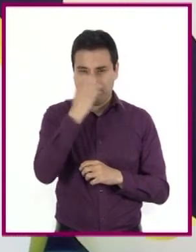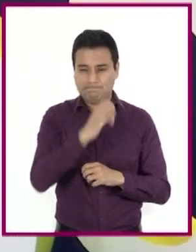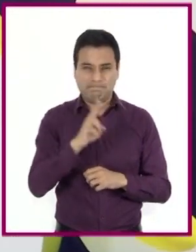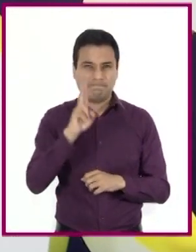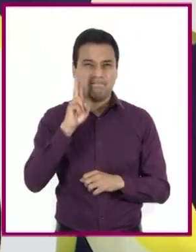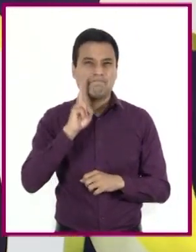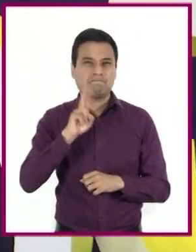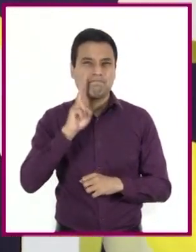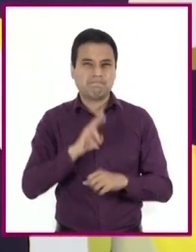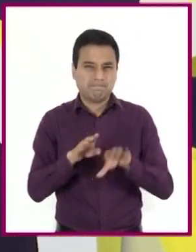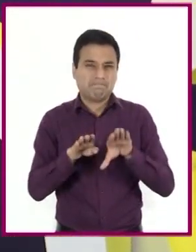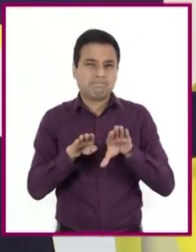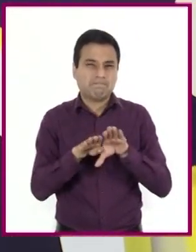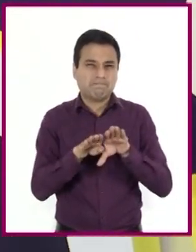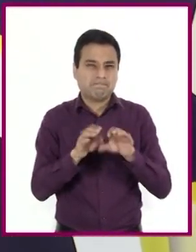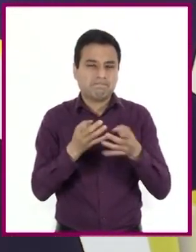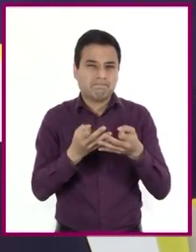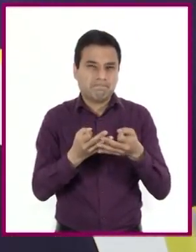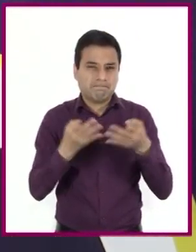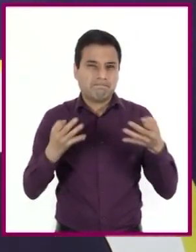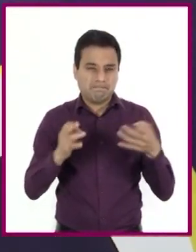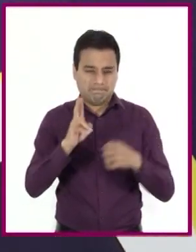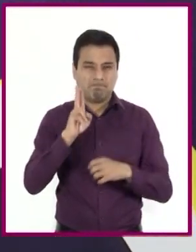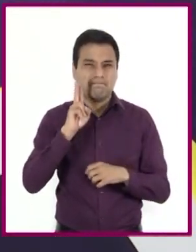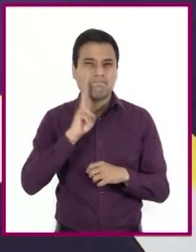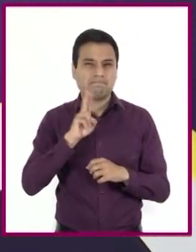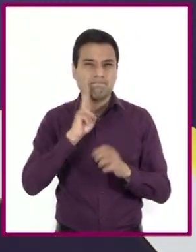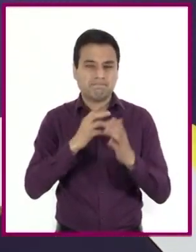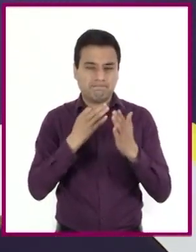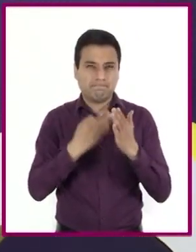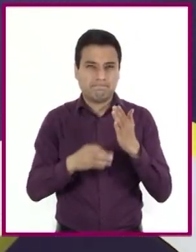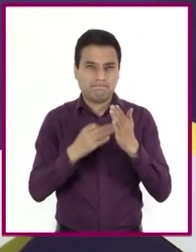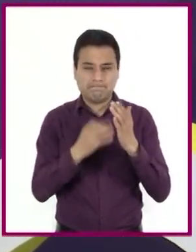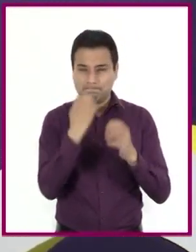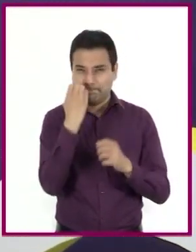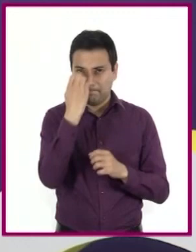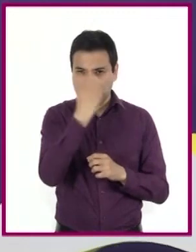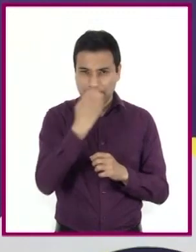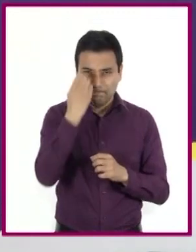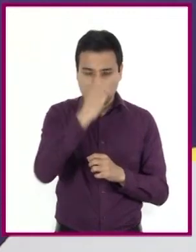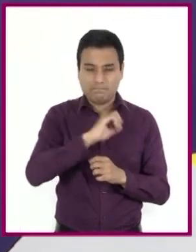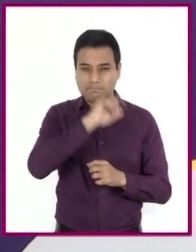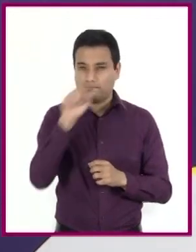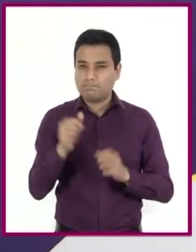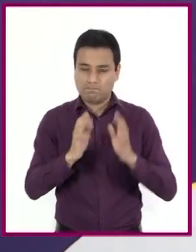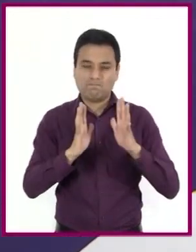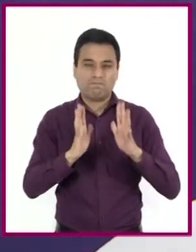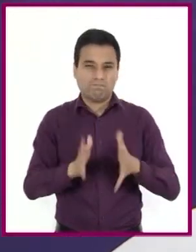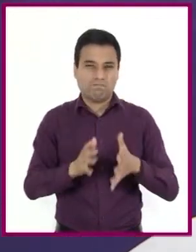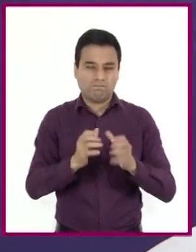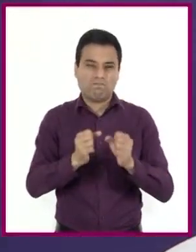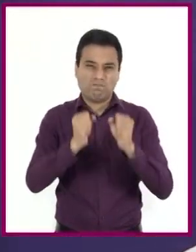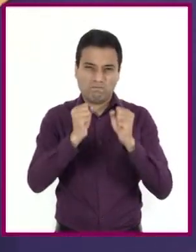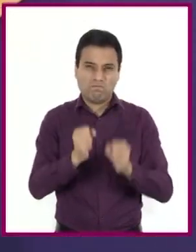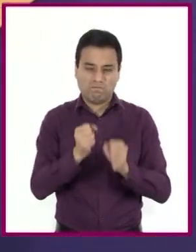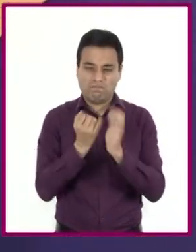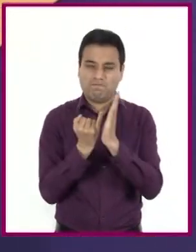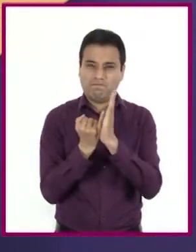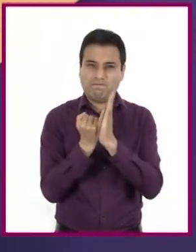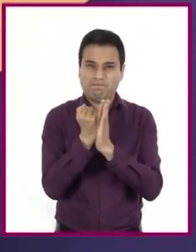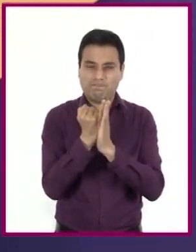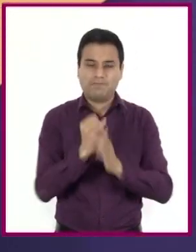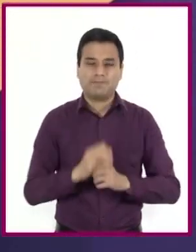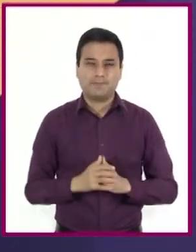de cada terreno con respecto a su media y así confirmar los datos intuidos con las